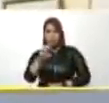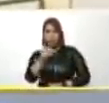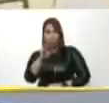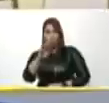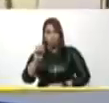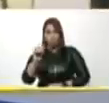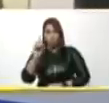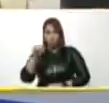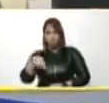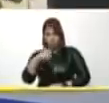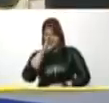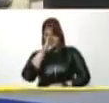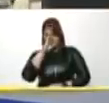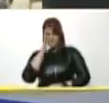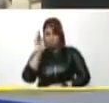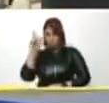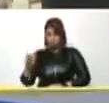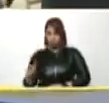también.